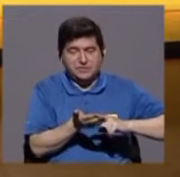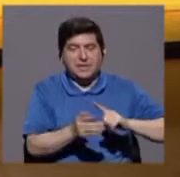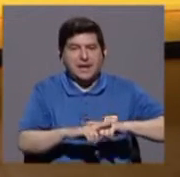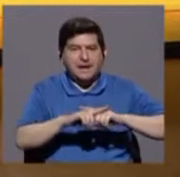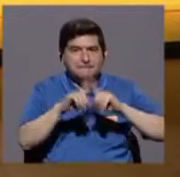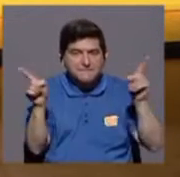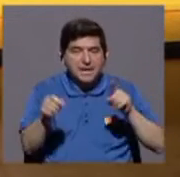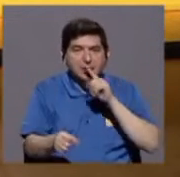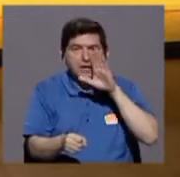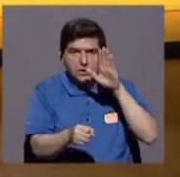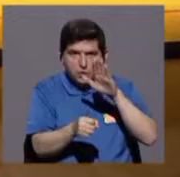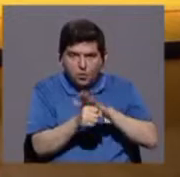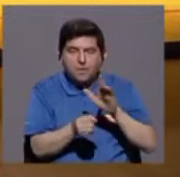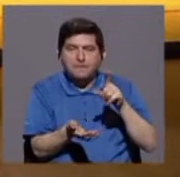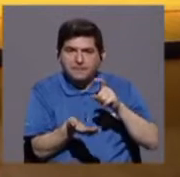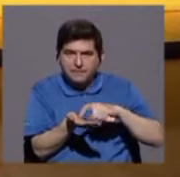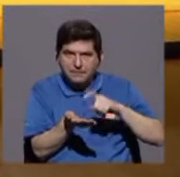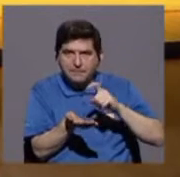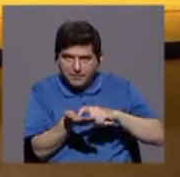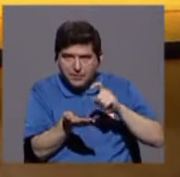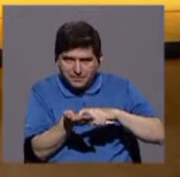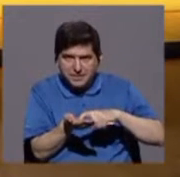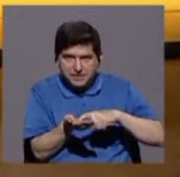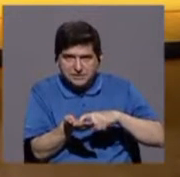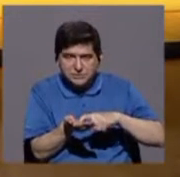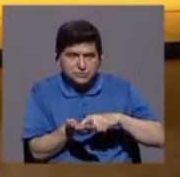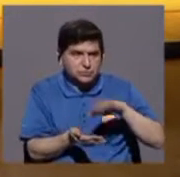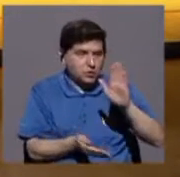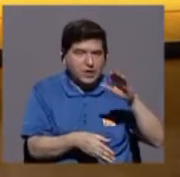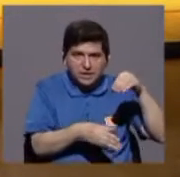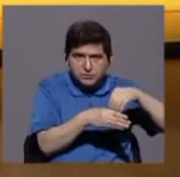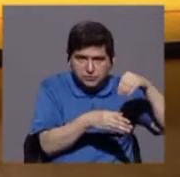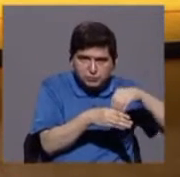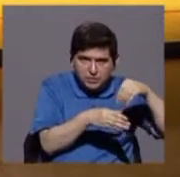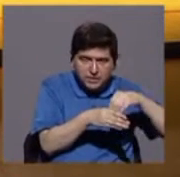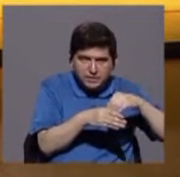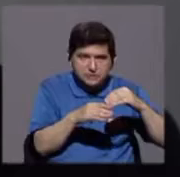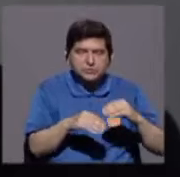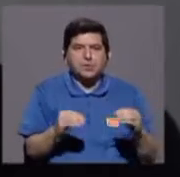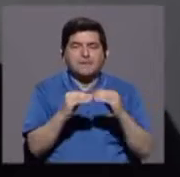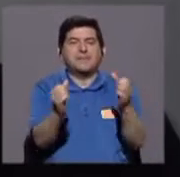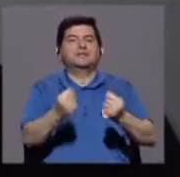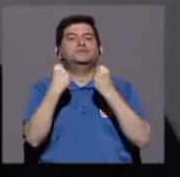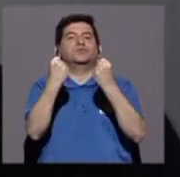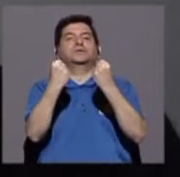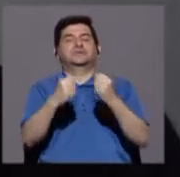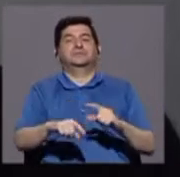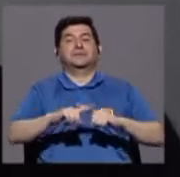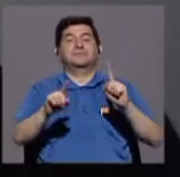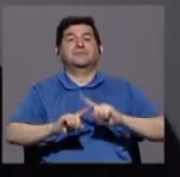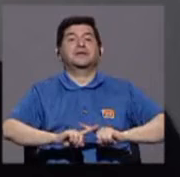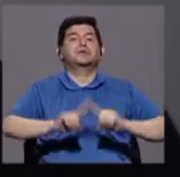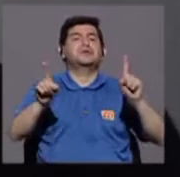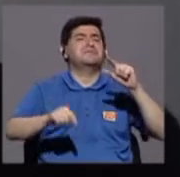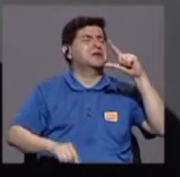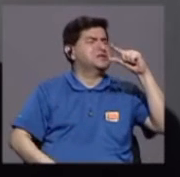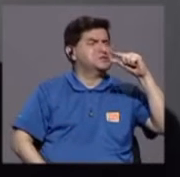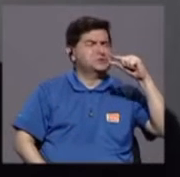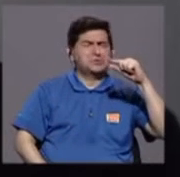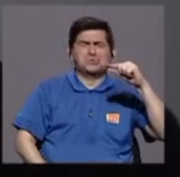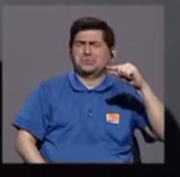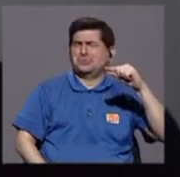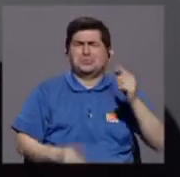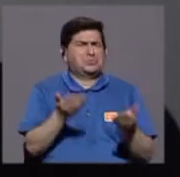el compromiso del endeudamiento, el compromiso de sus ingresos es más intenso. Pero la diferencia es muy pequeña, ¿verdad? Es